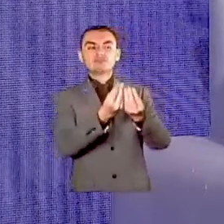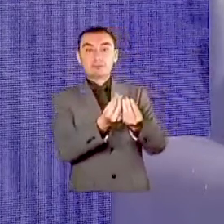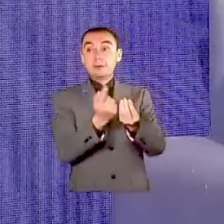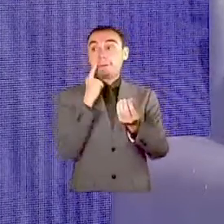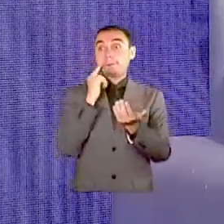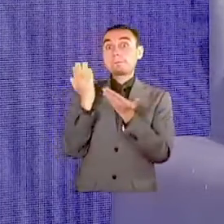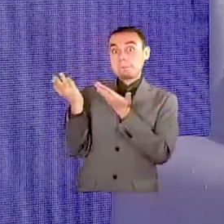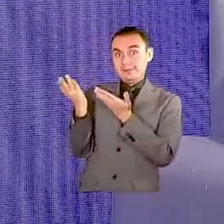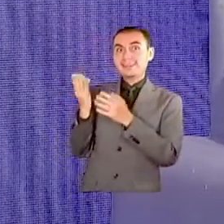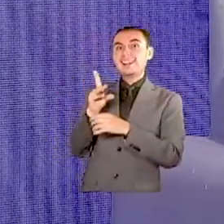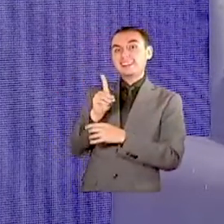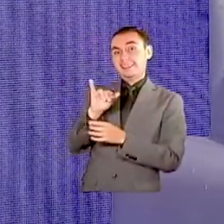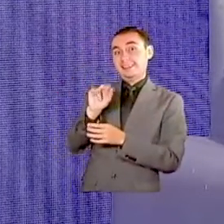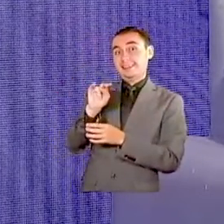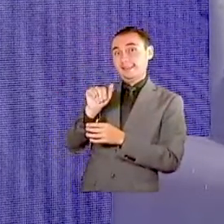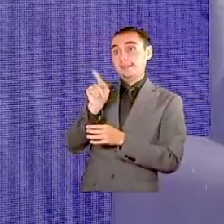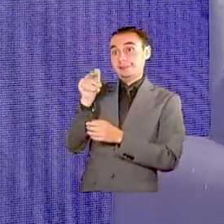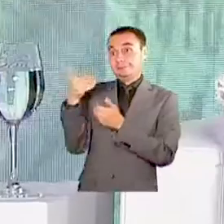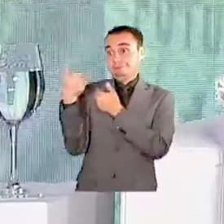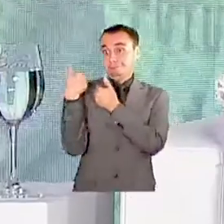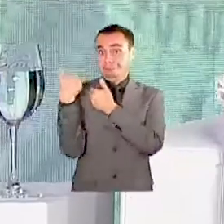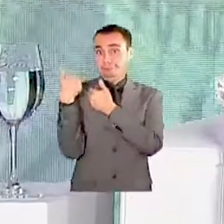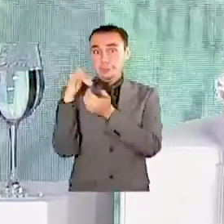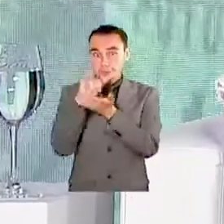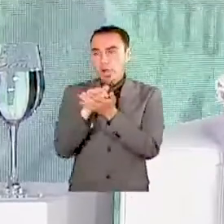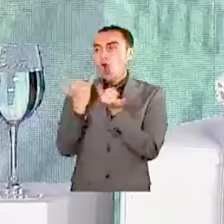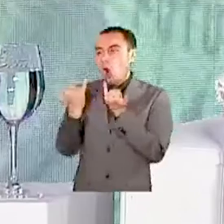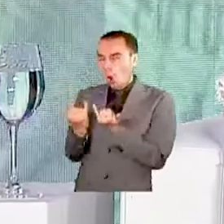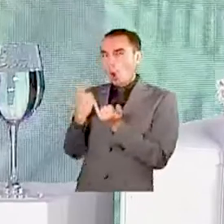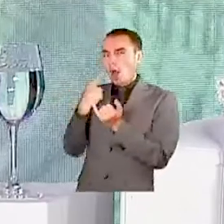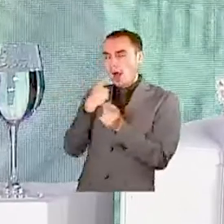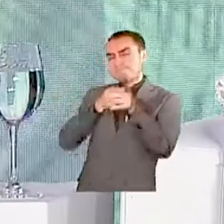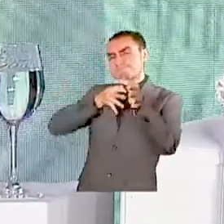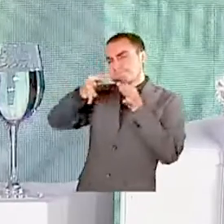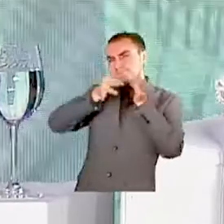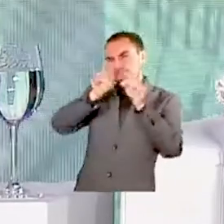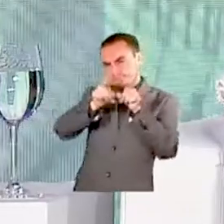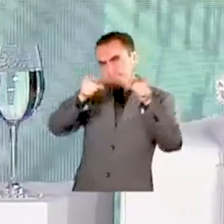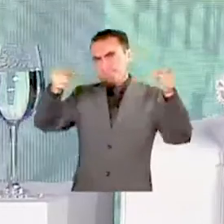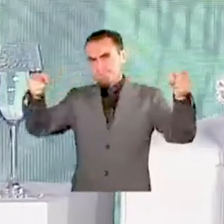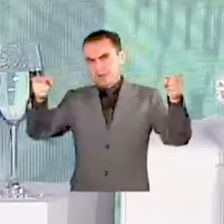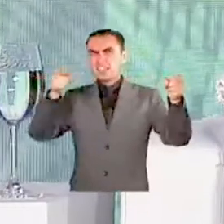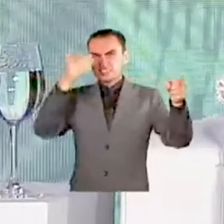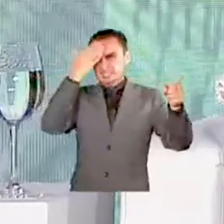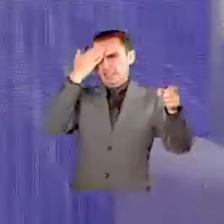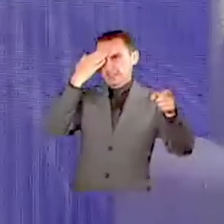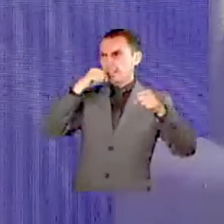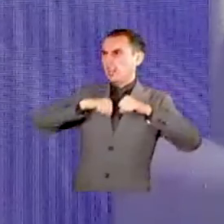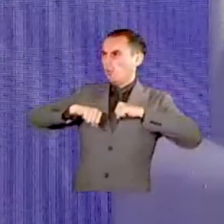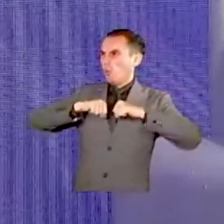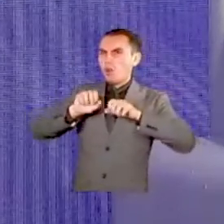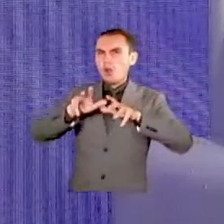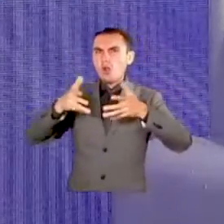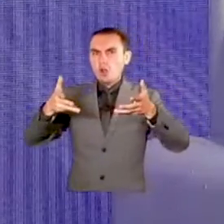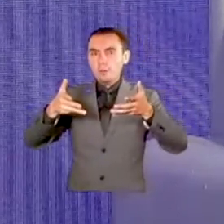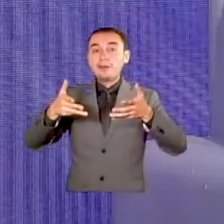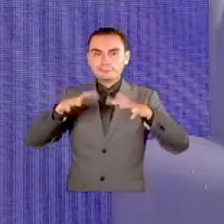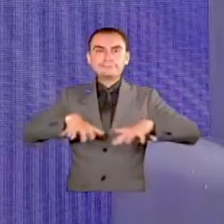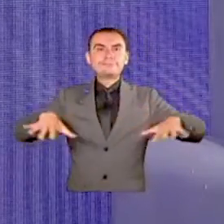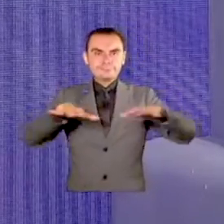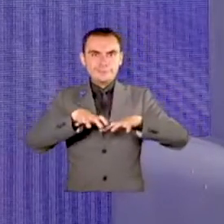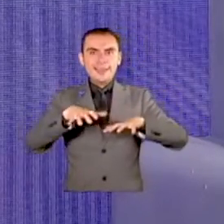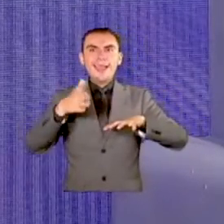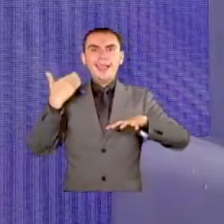Diana Cadena, quien nos expondrá y nos contará más o menos qué estamos haciendo en ese sentido respecto a